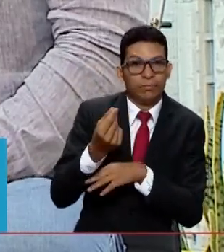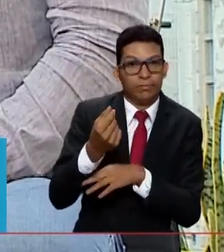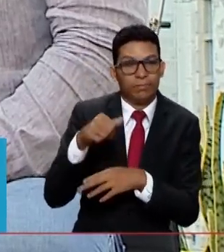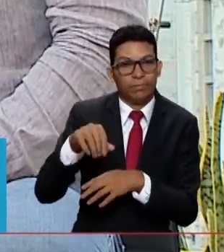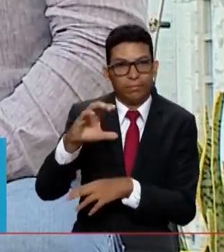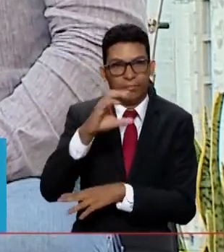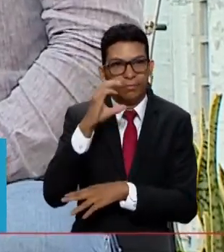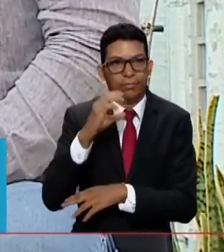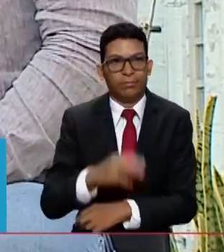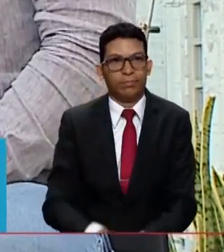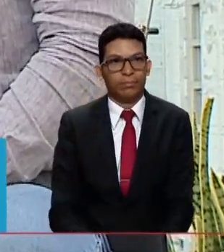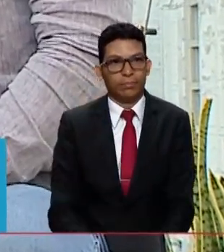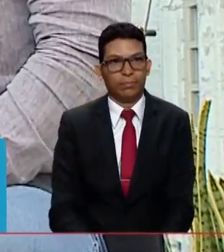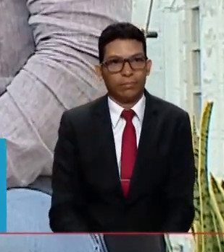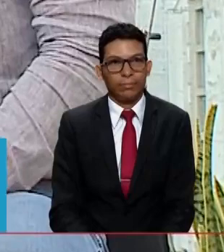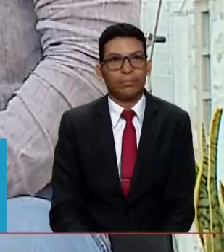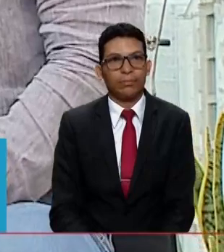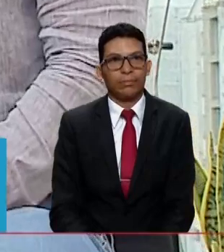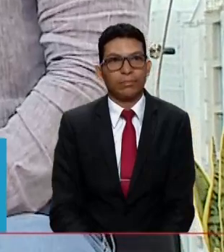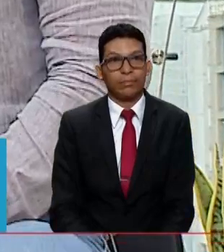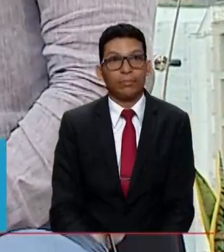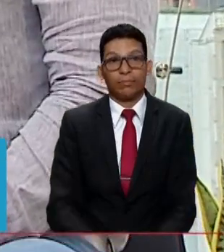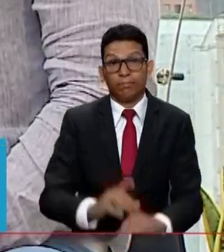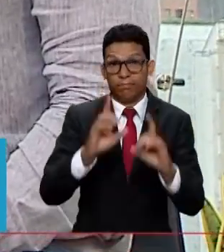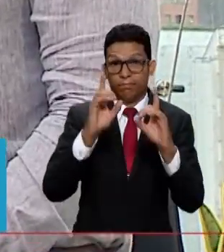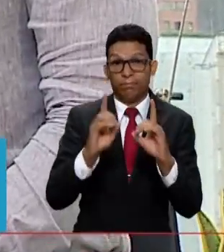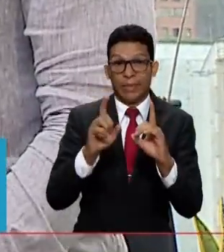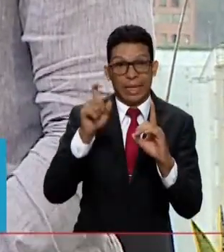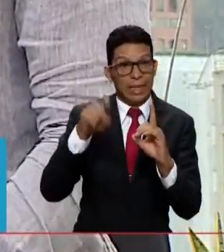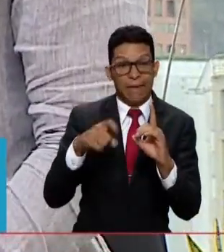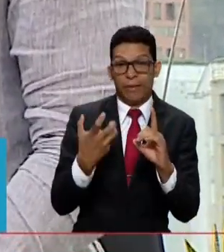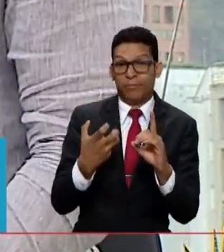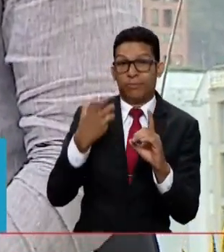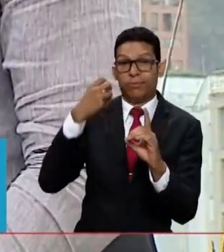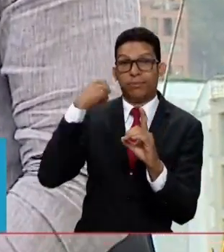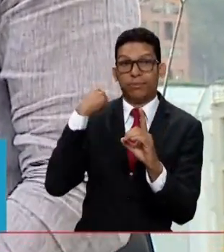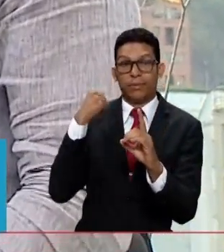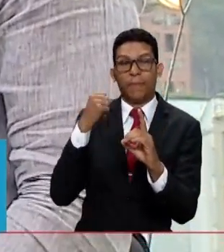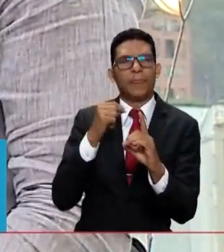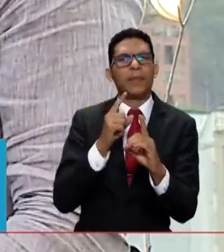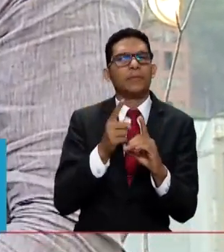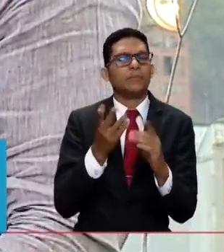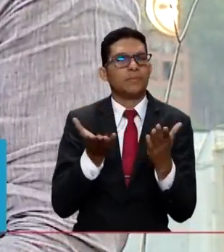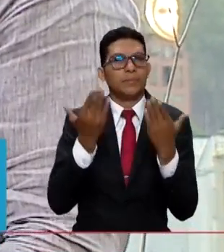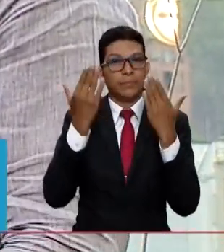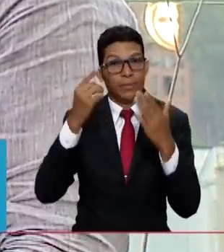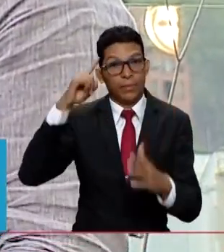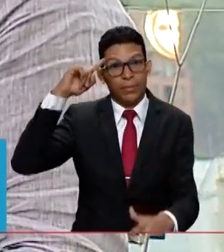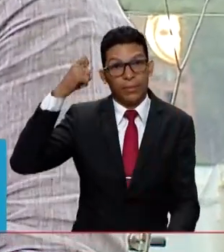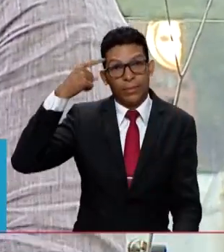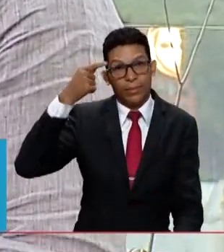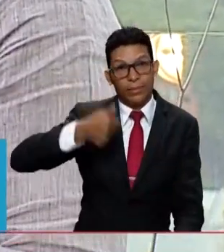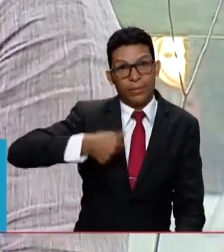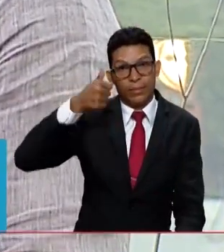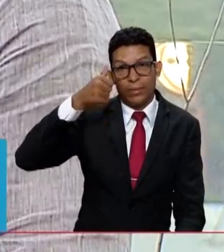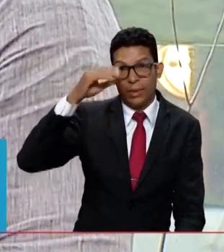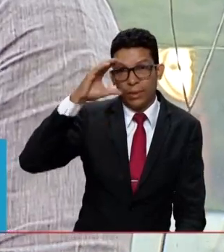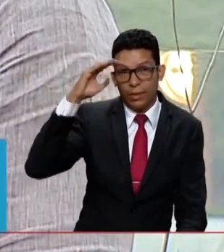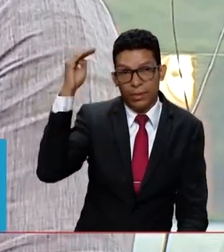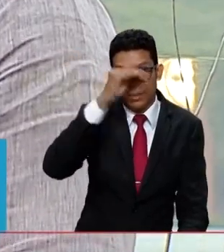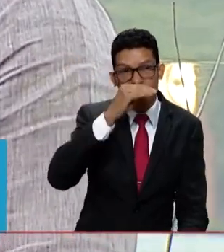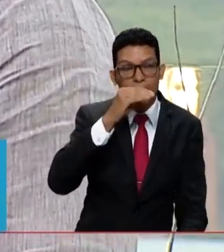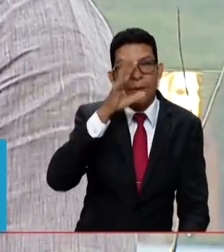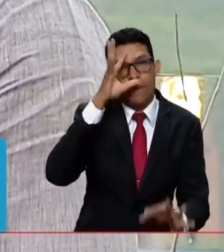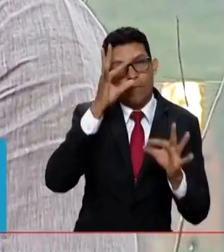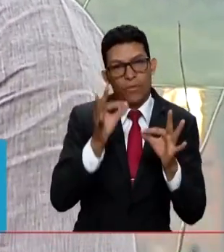de los colombianos? Bueno, igual es una decisión que tenía que haberse tomado hace rato. Hay una ventaja, es que el gobierno en cabeza del presidente Petro por